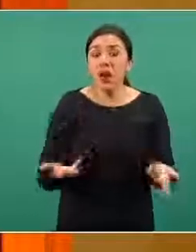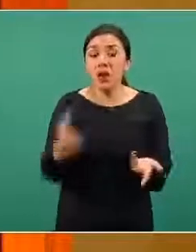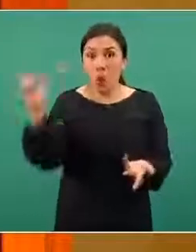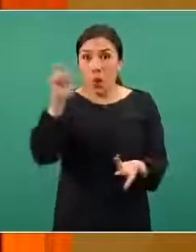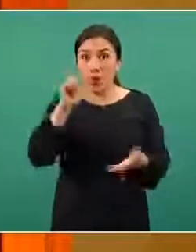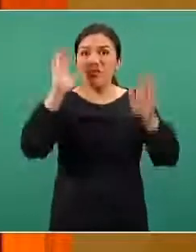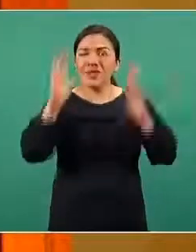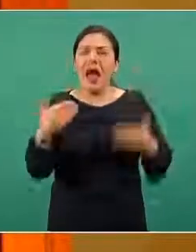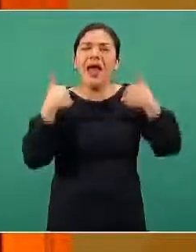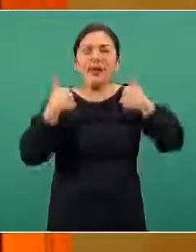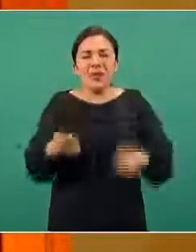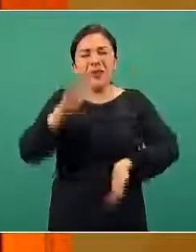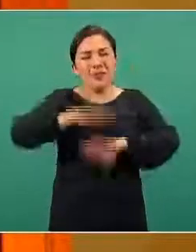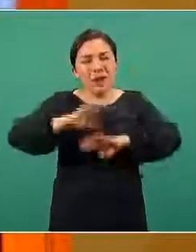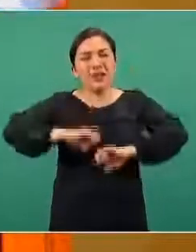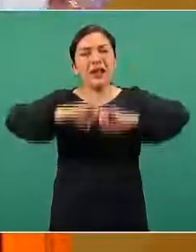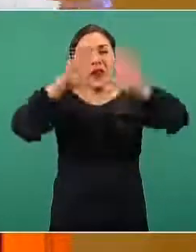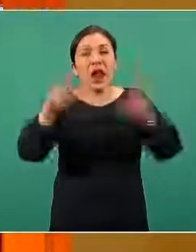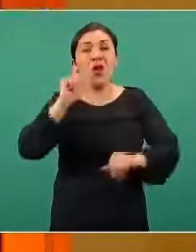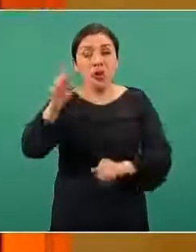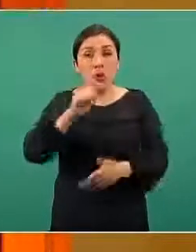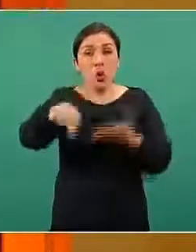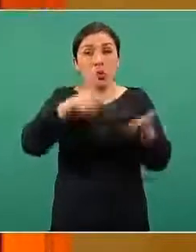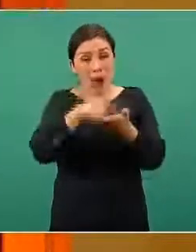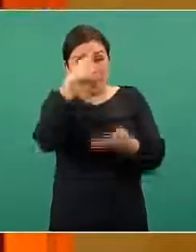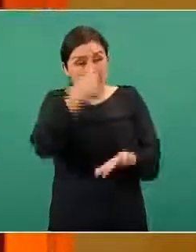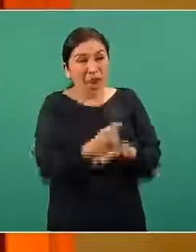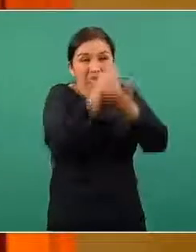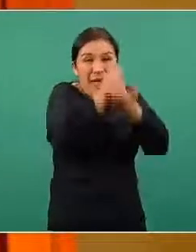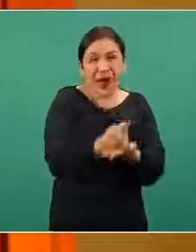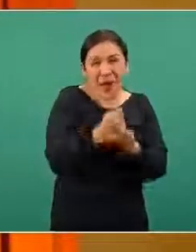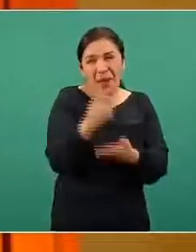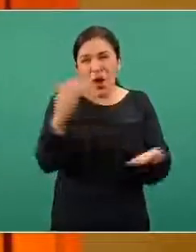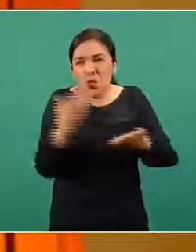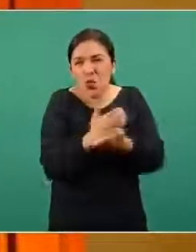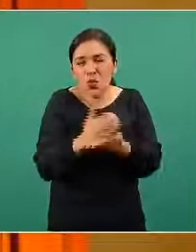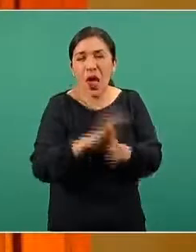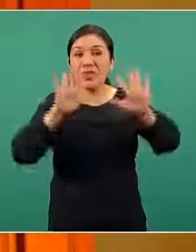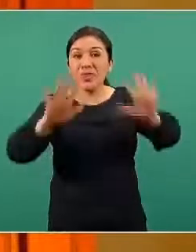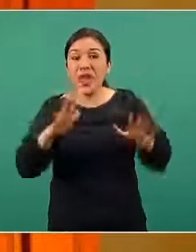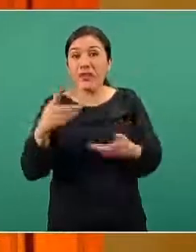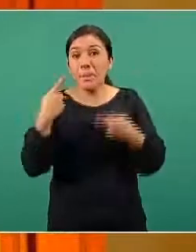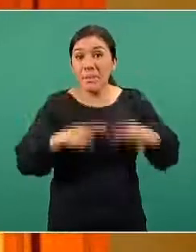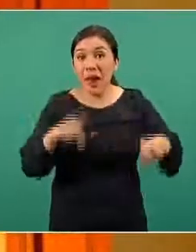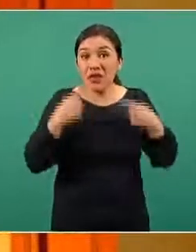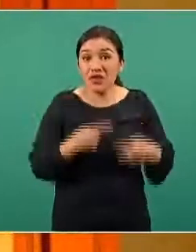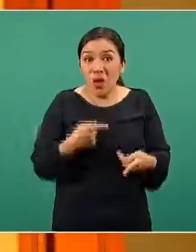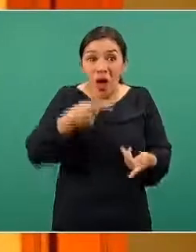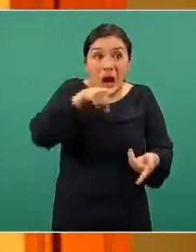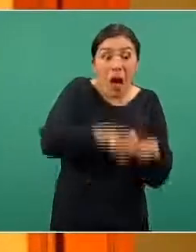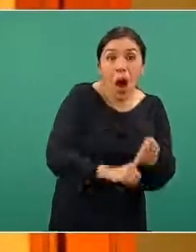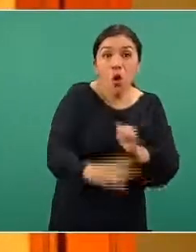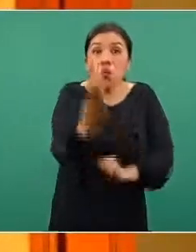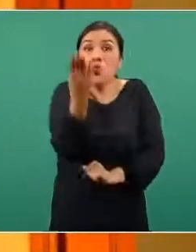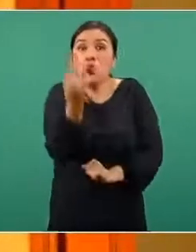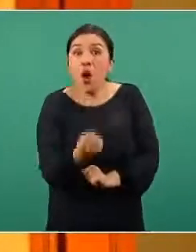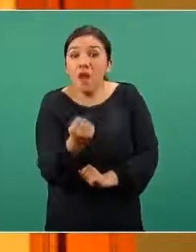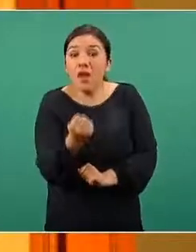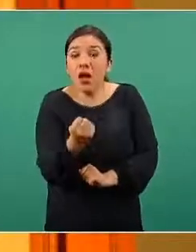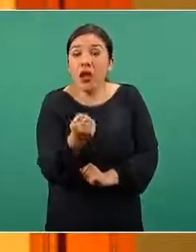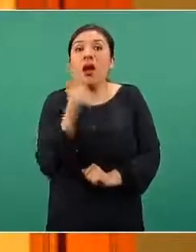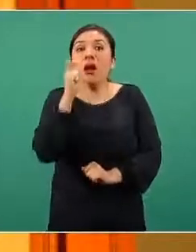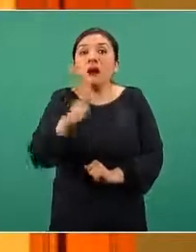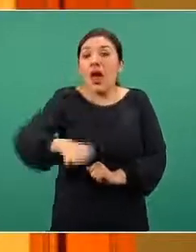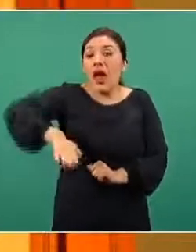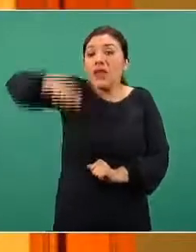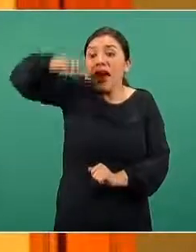nos quedaba muy clarito que en las terapias intensivas de 10 pacientes, 9 tenían